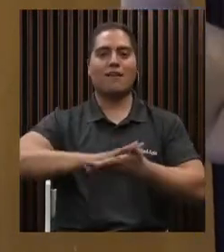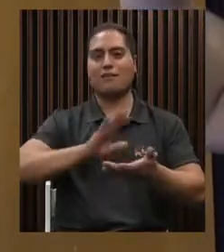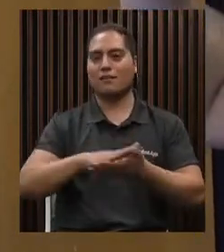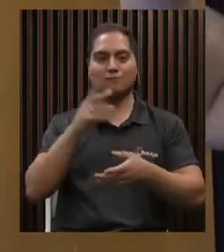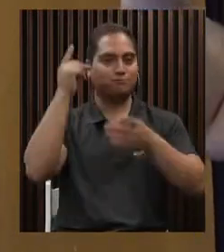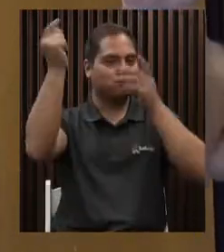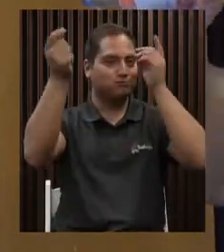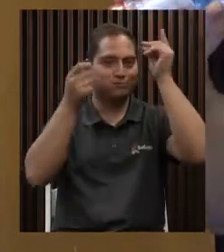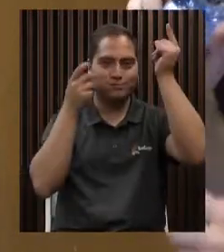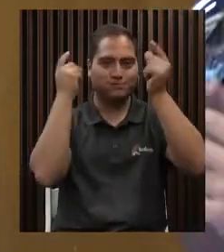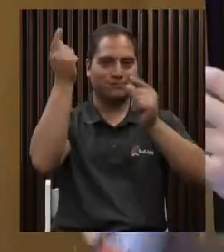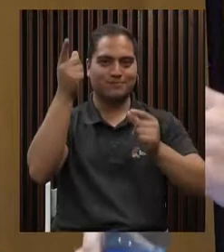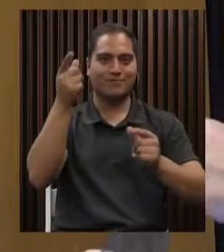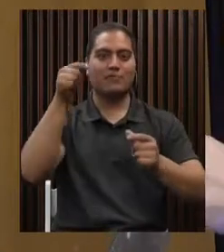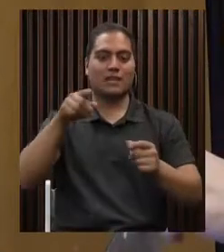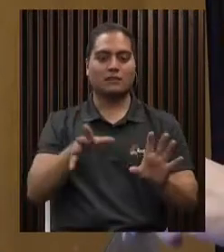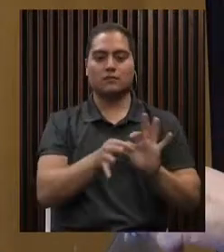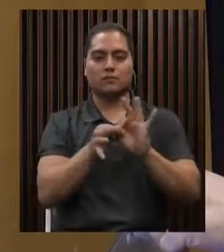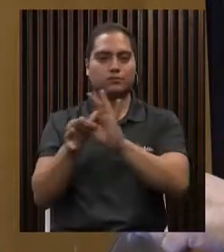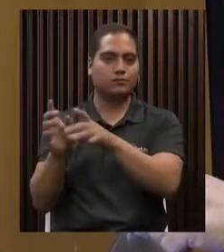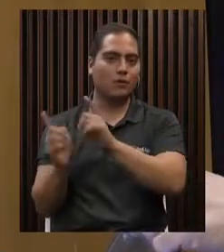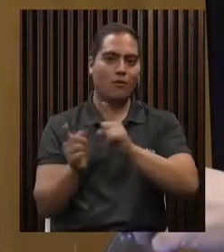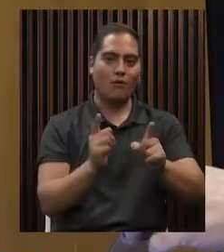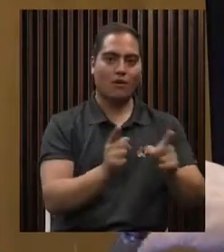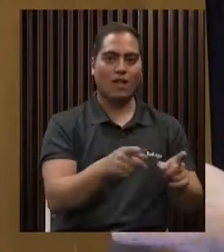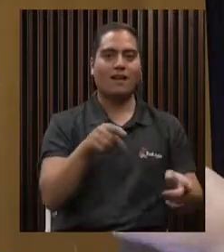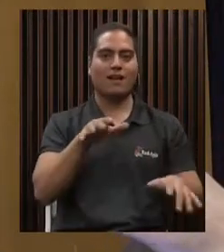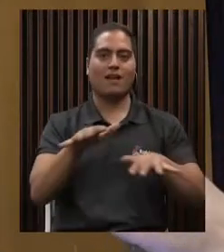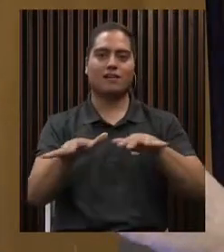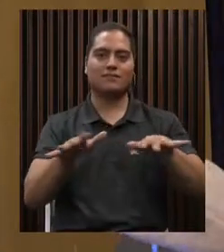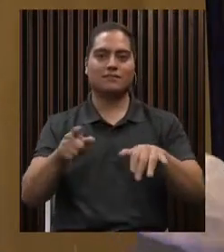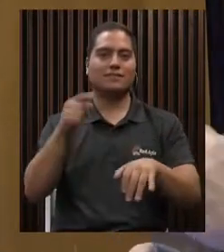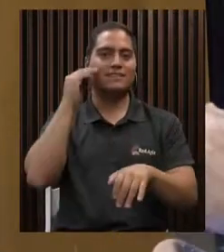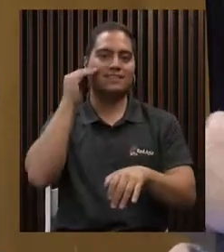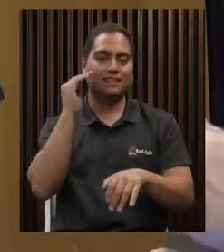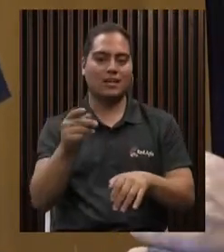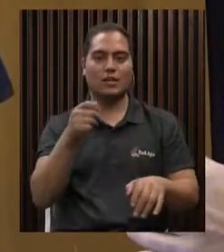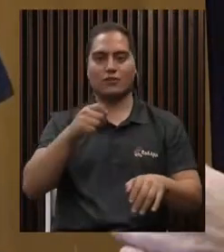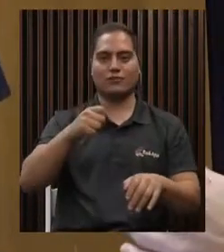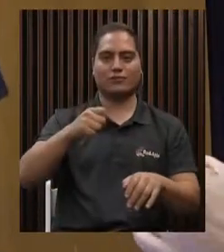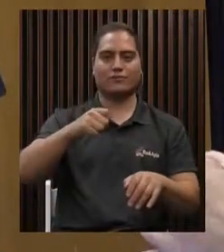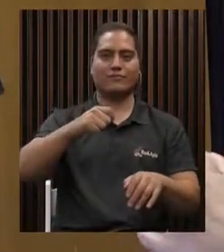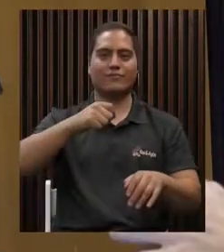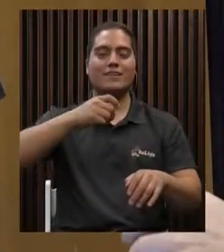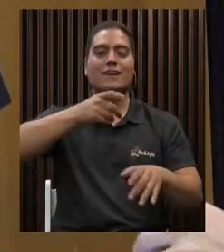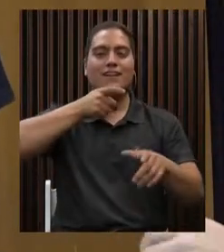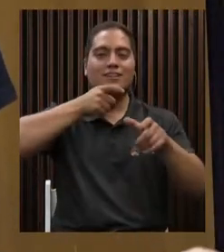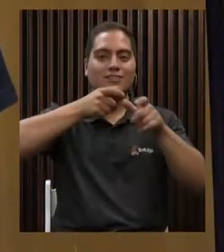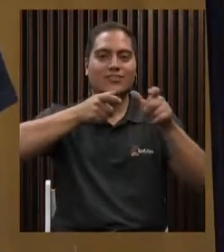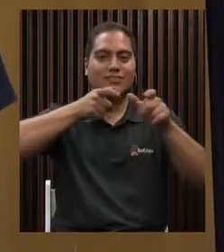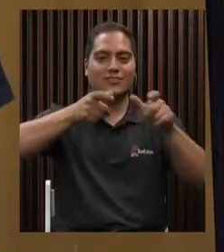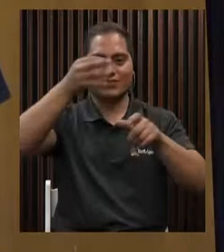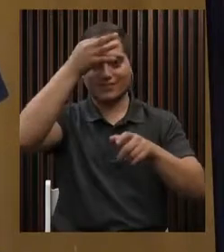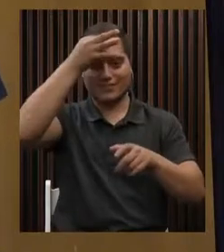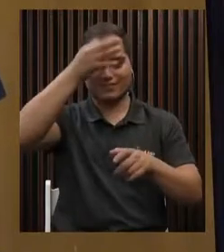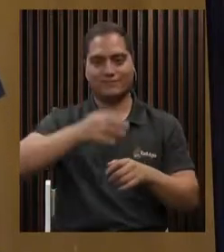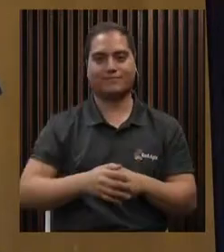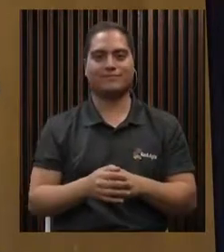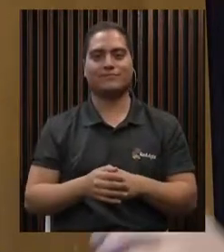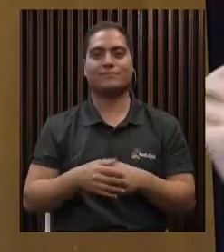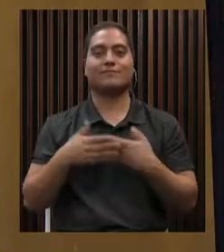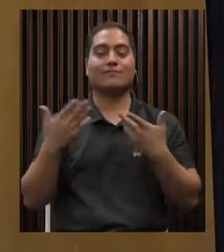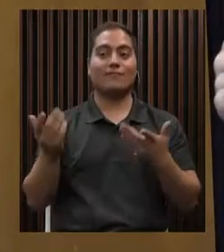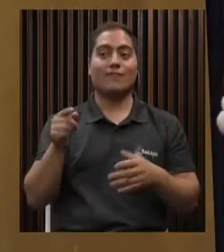creativo que fue coordinado por esta actividad con niños con Tourette. Y ahí se